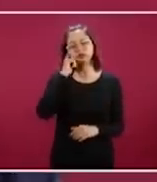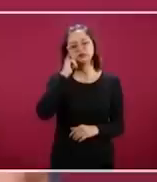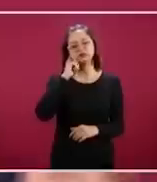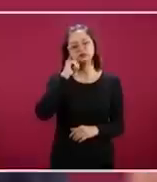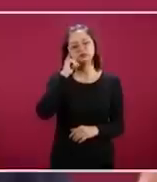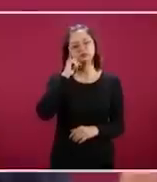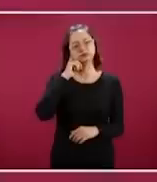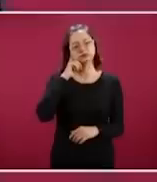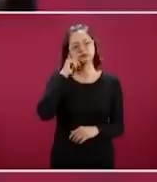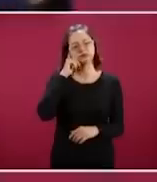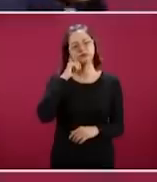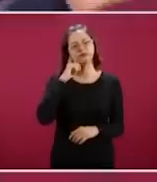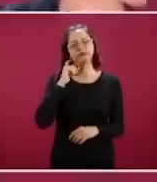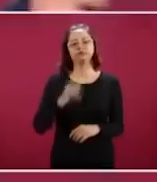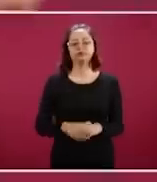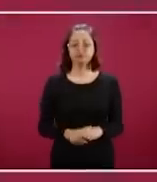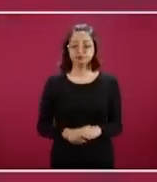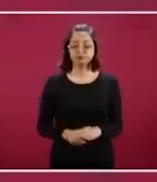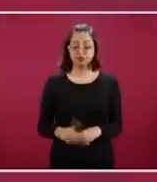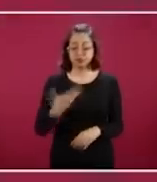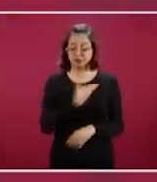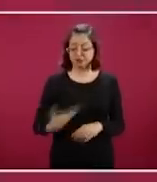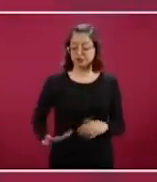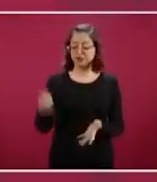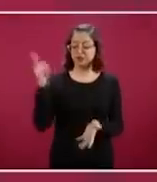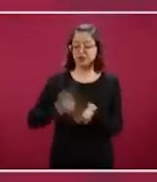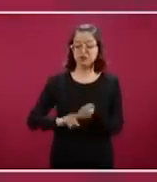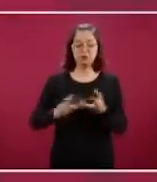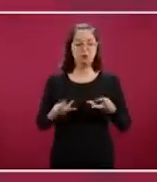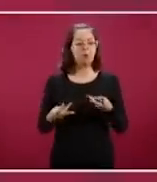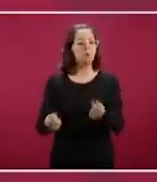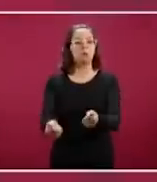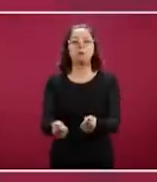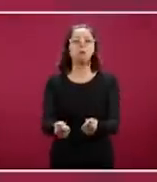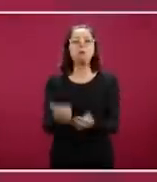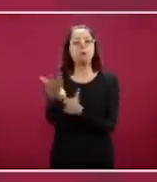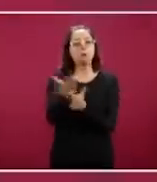¿Dónde va el ahorro en presidencia?